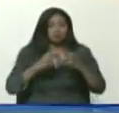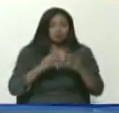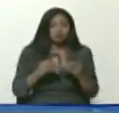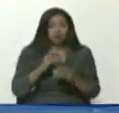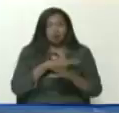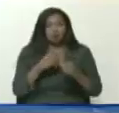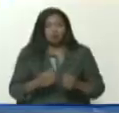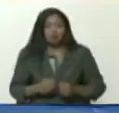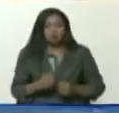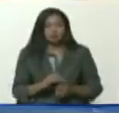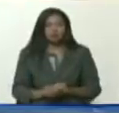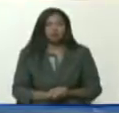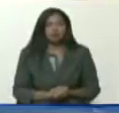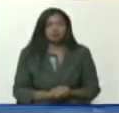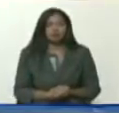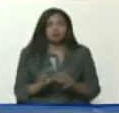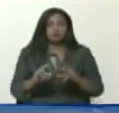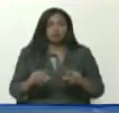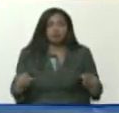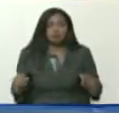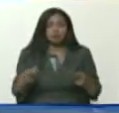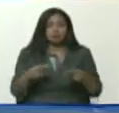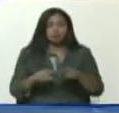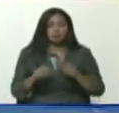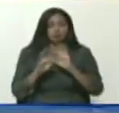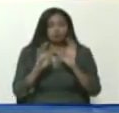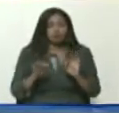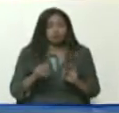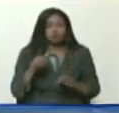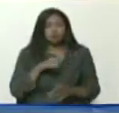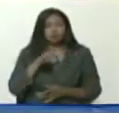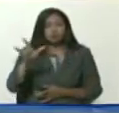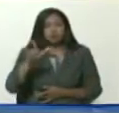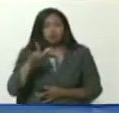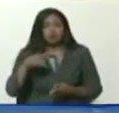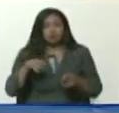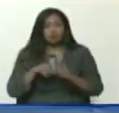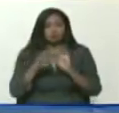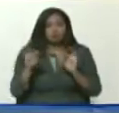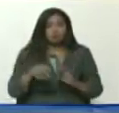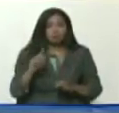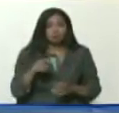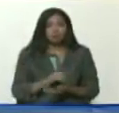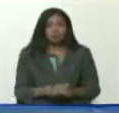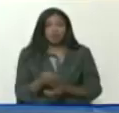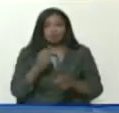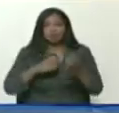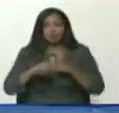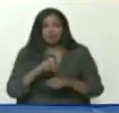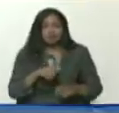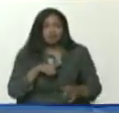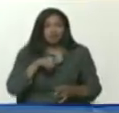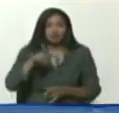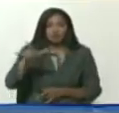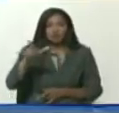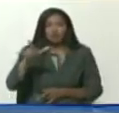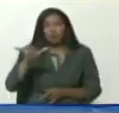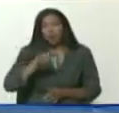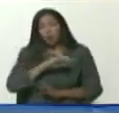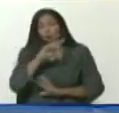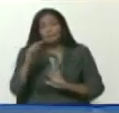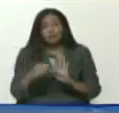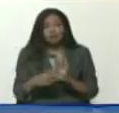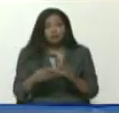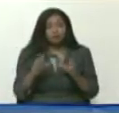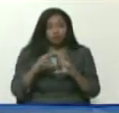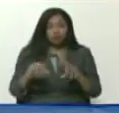fuerza terrestre, misilística, antiaérea, de defensa aérea, de defensa integral, de